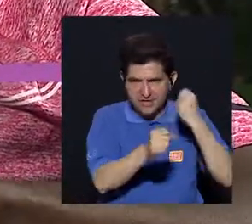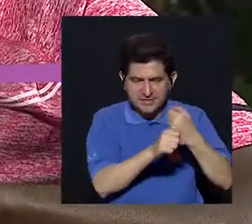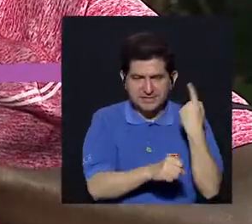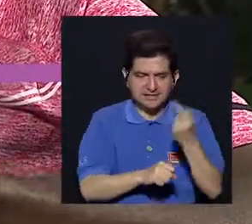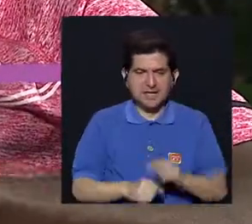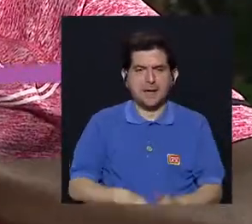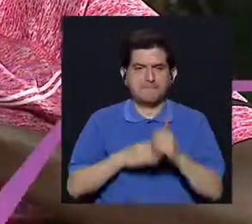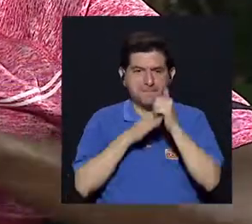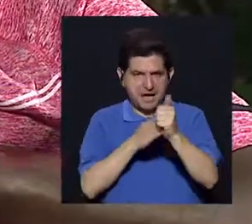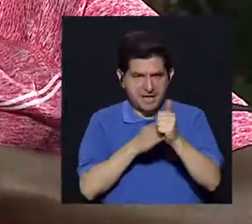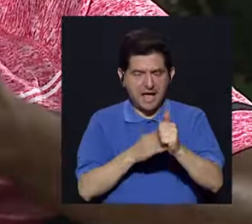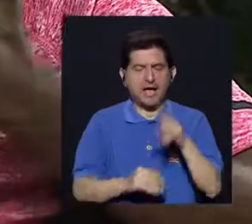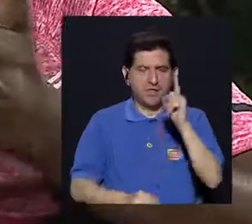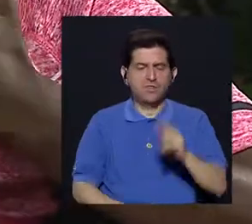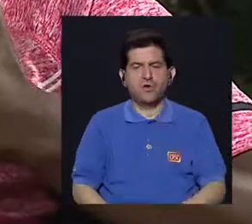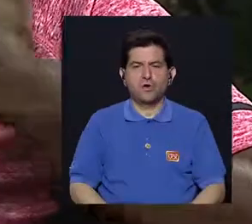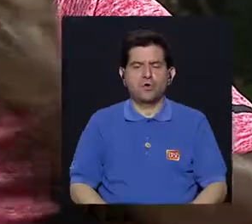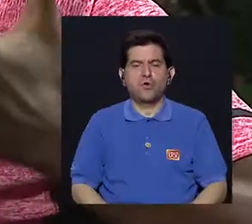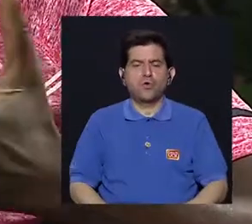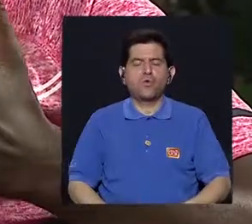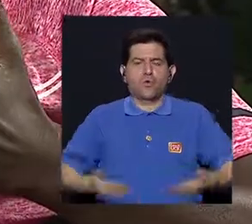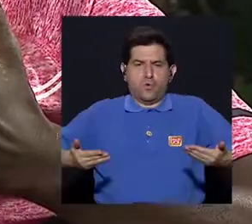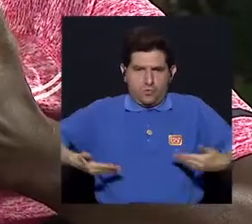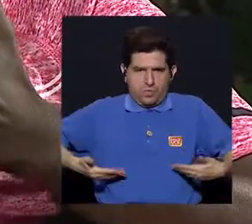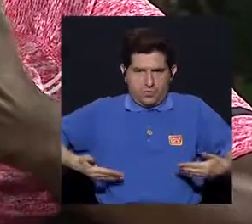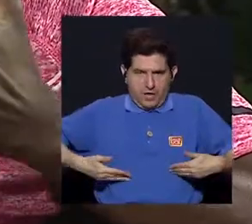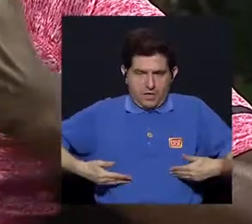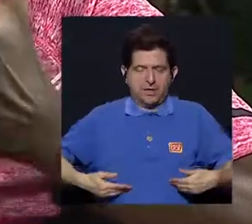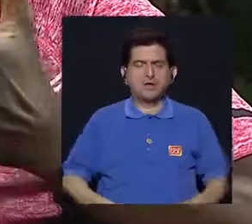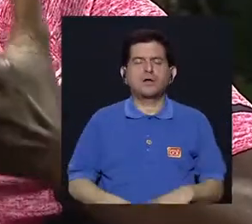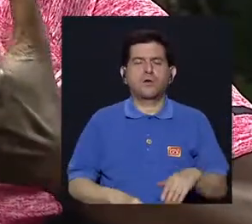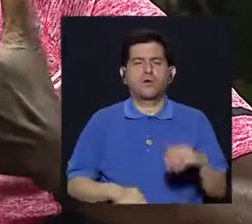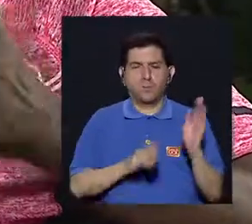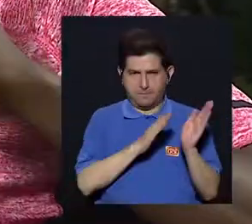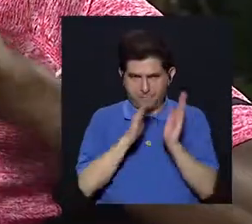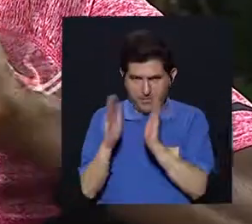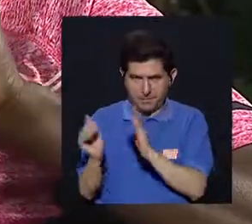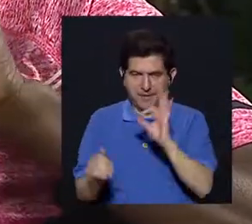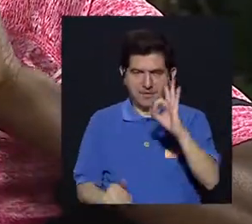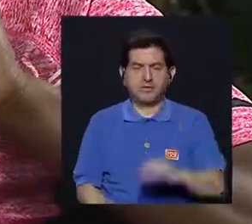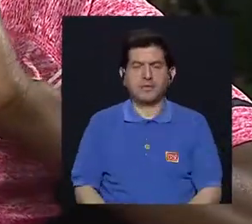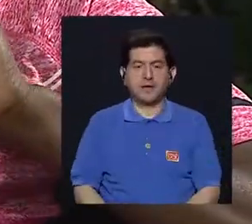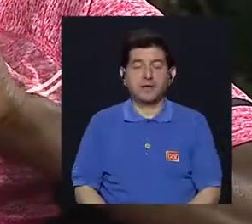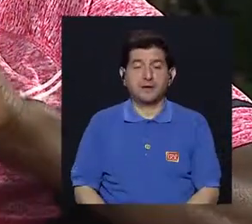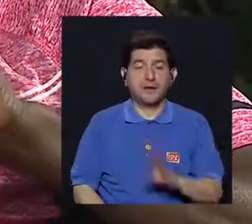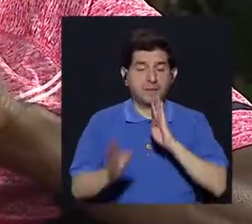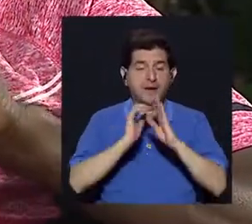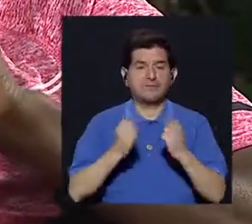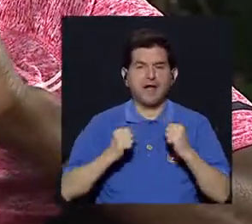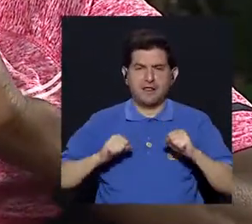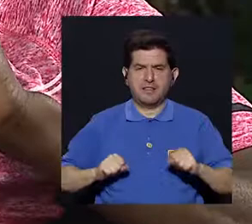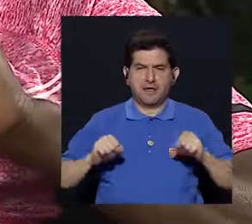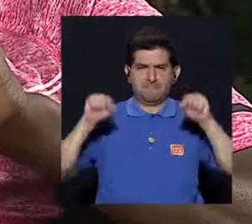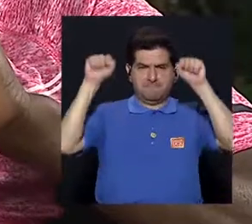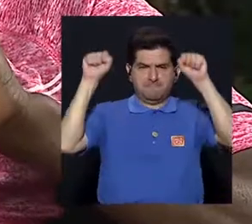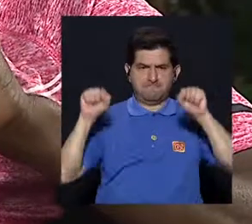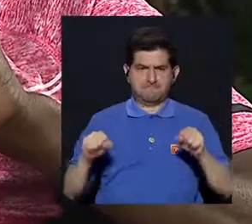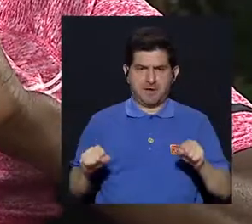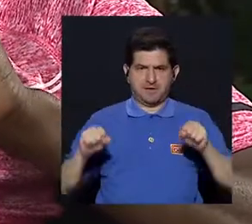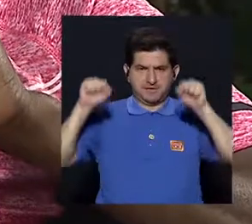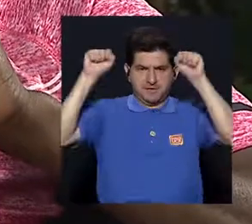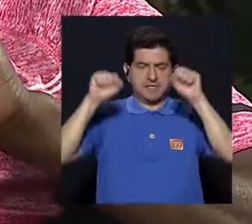siempre guiado por un instructor pues calificado, yo creo que las pesas, hablando de las pesas, les es